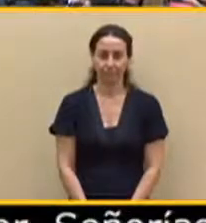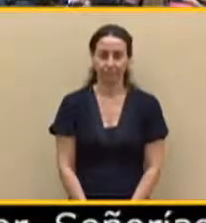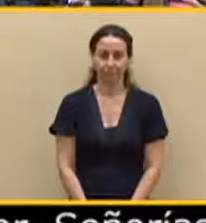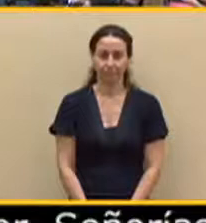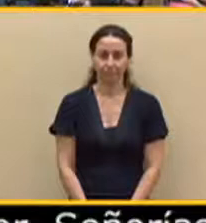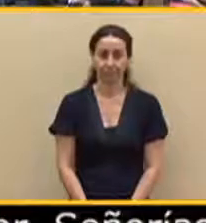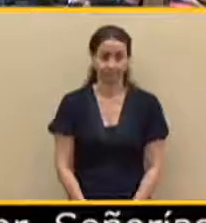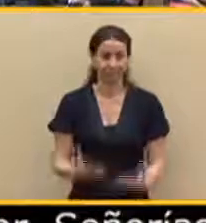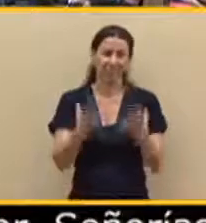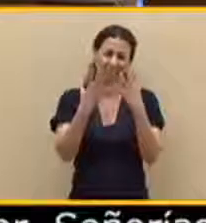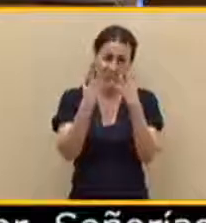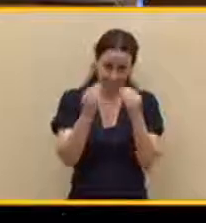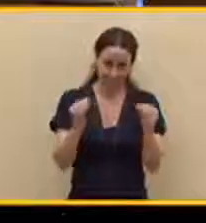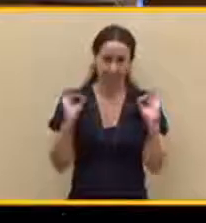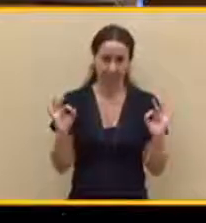Entiéndanlo.